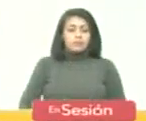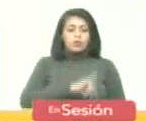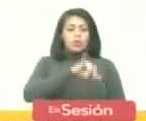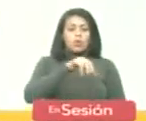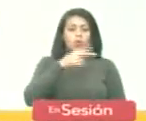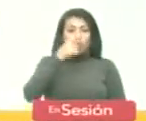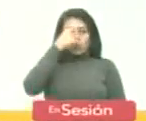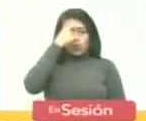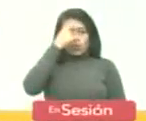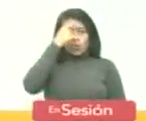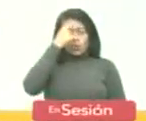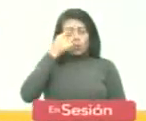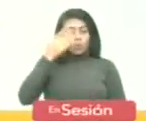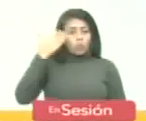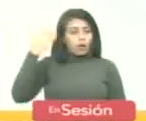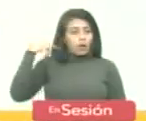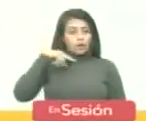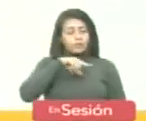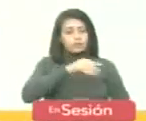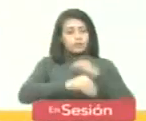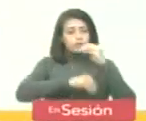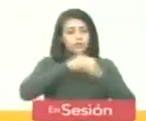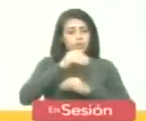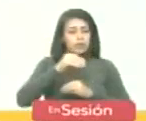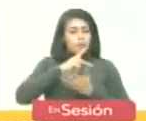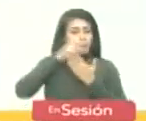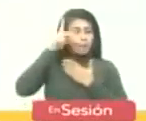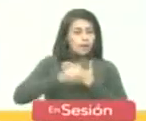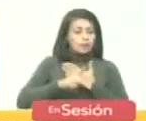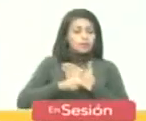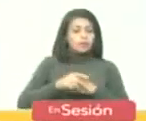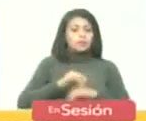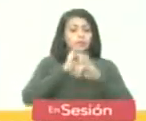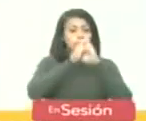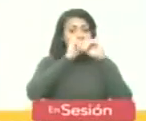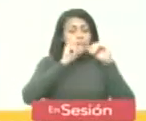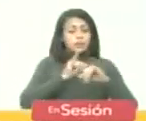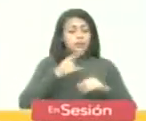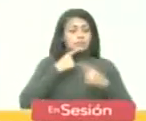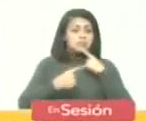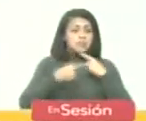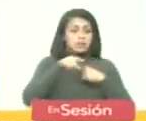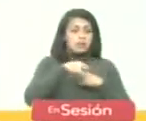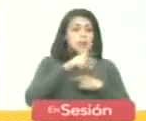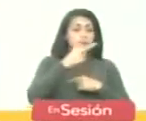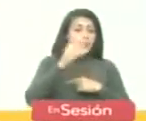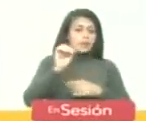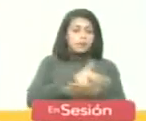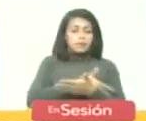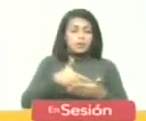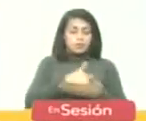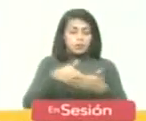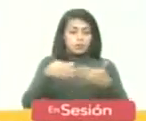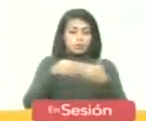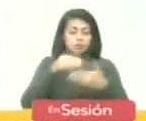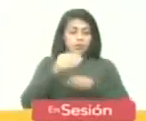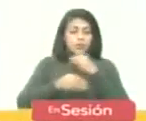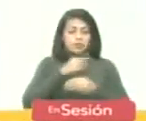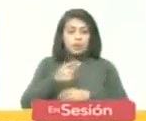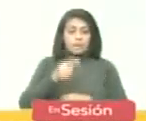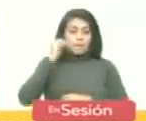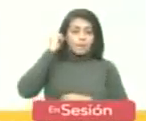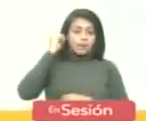Borges, que desde allá lo hacía. Se dice que tenía más de 20 millones de dólares para consumar un homicidio,